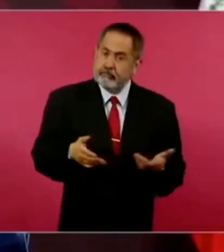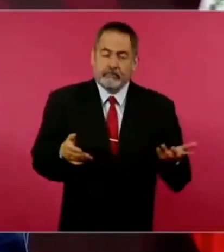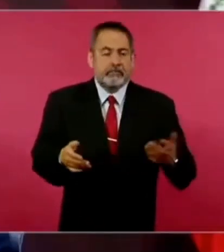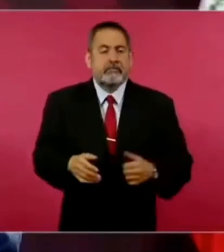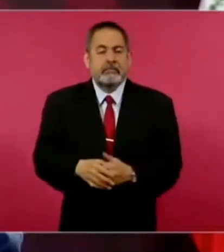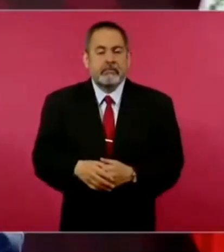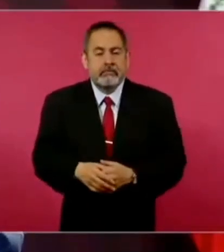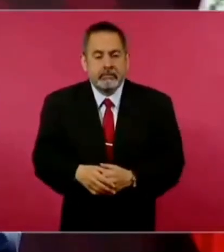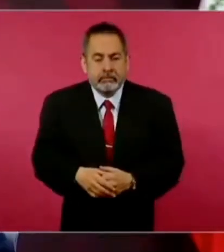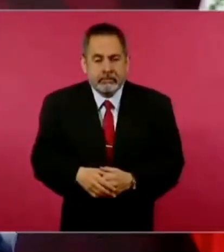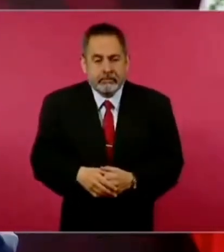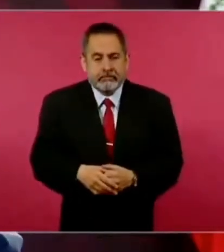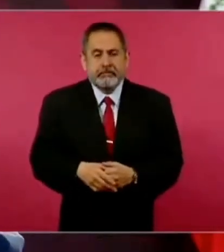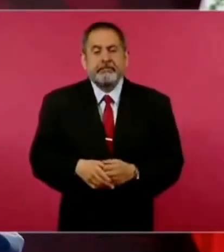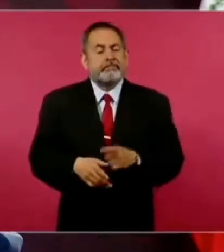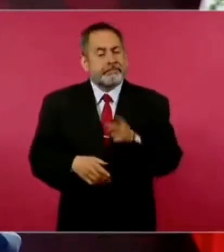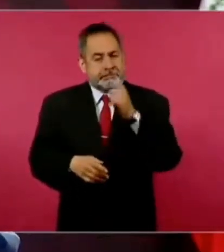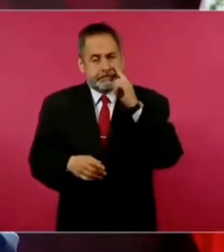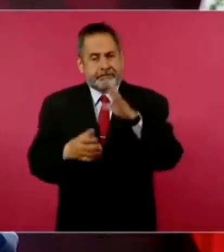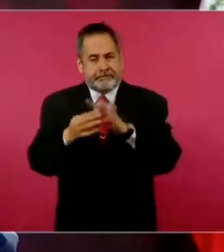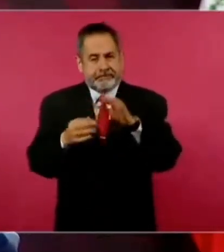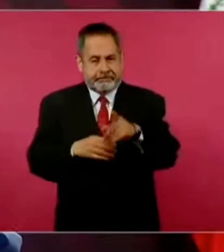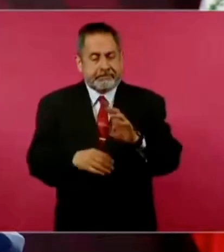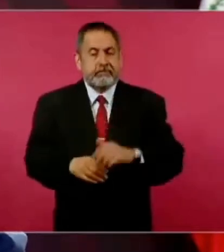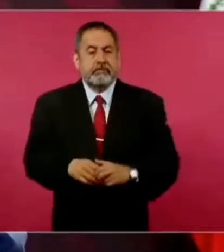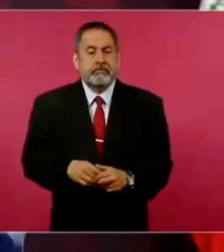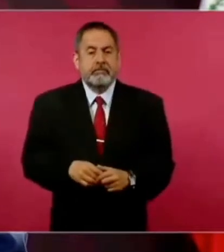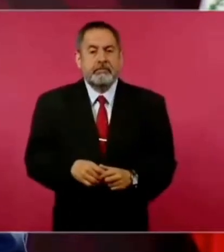Es más, para que no se pensara que